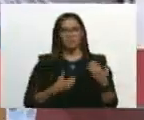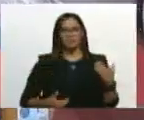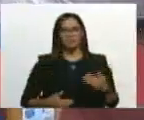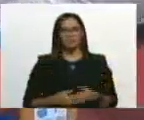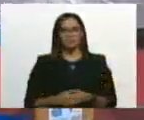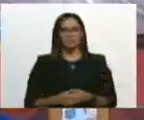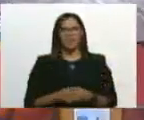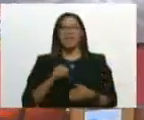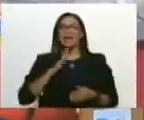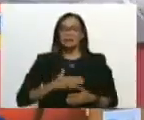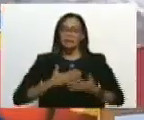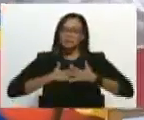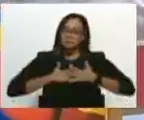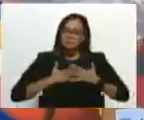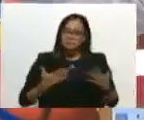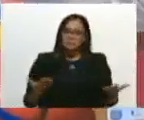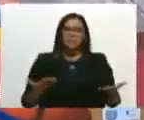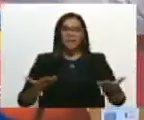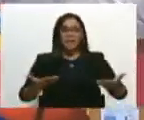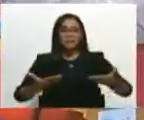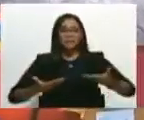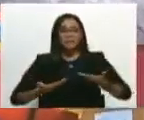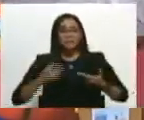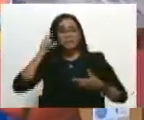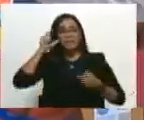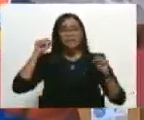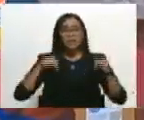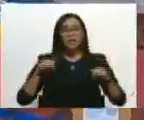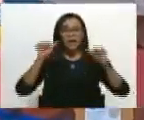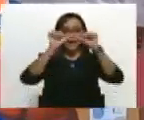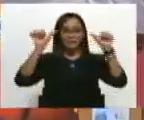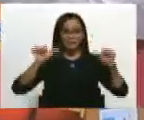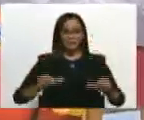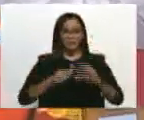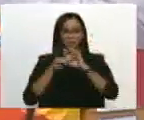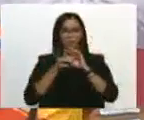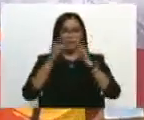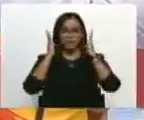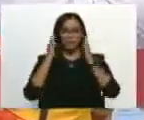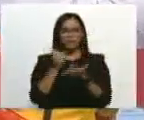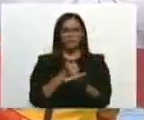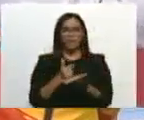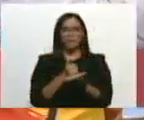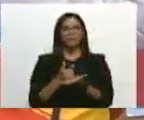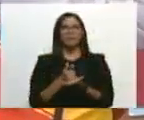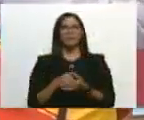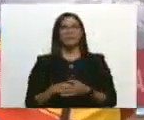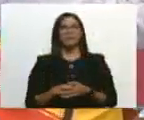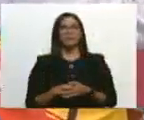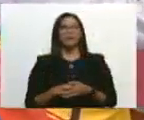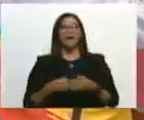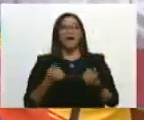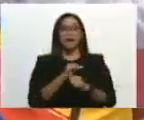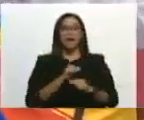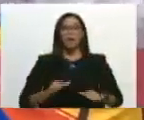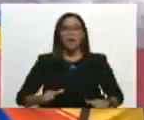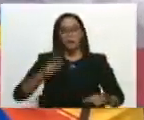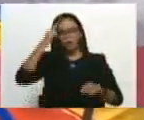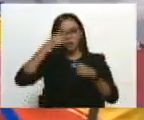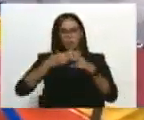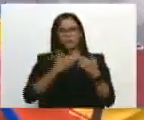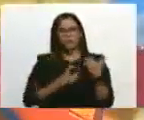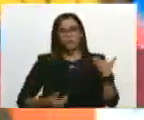sumamente complacidos de recibir el día de hoy al Sistema Unificado de Atención Farmacéutica, a la Guardia de Honor